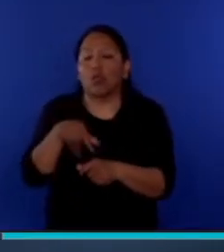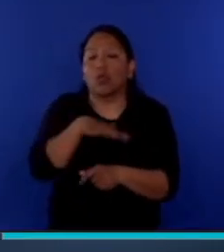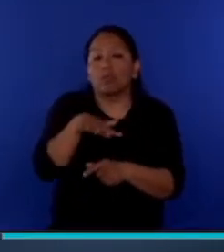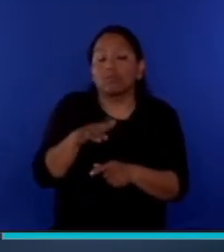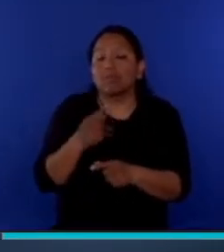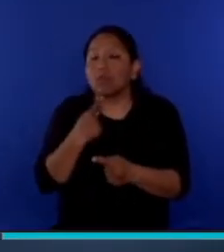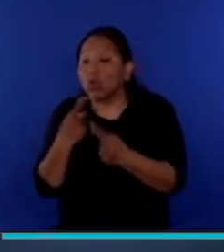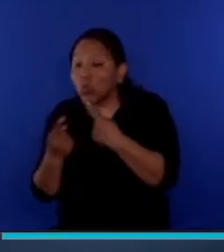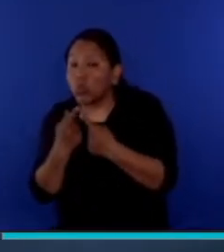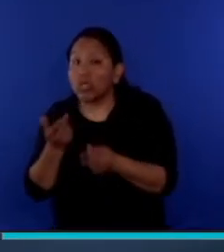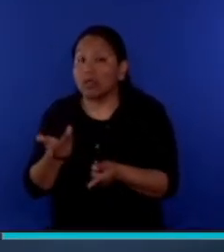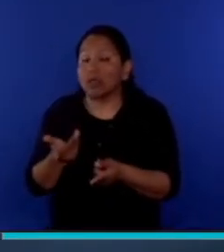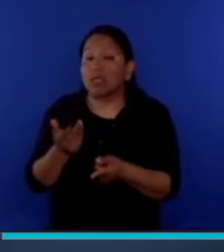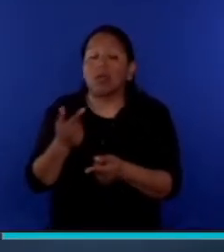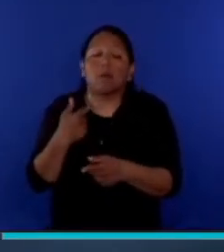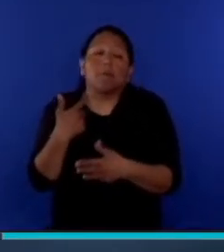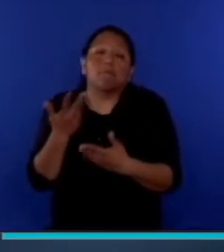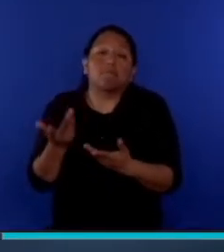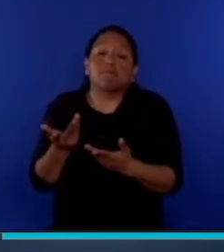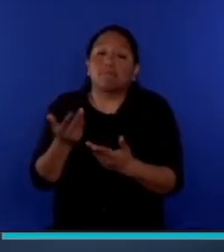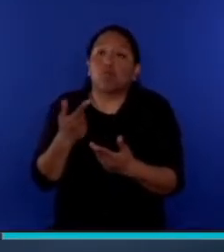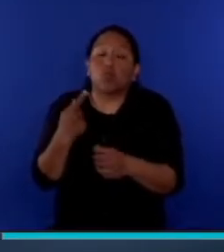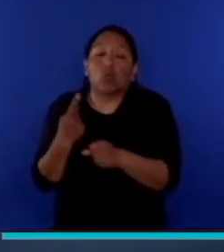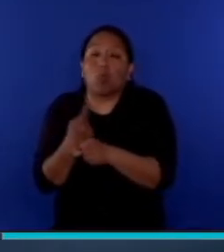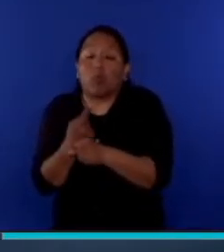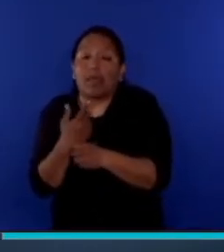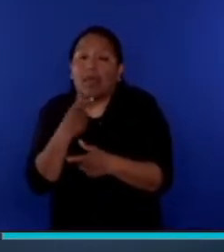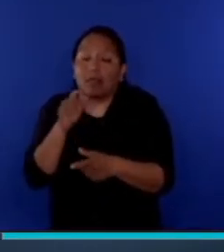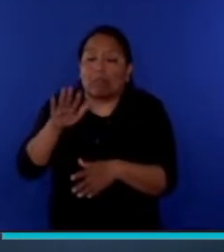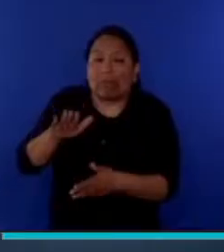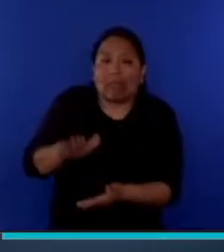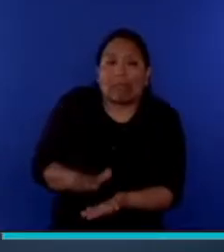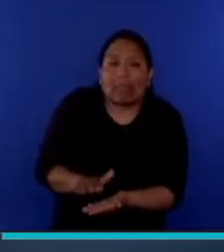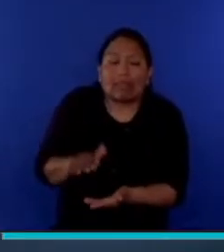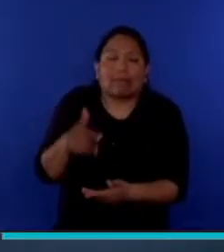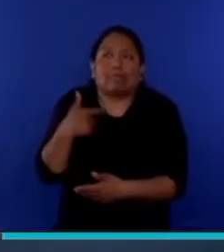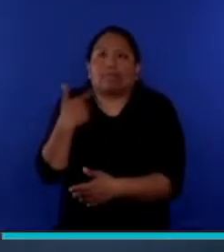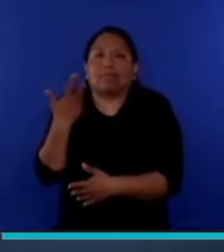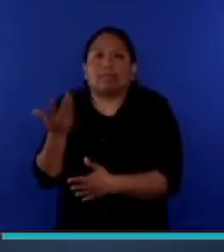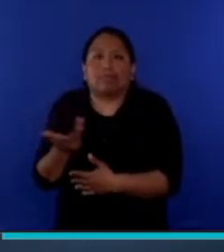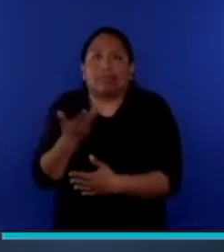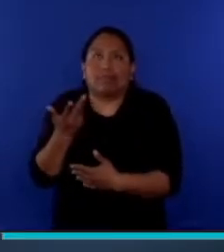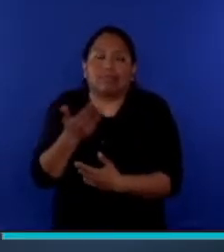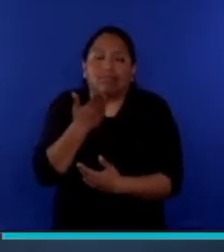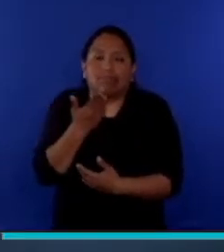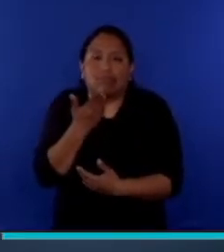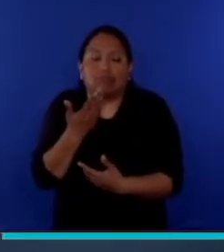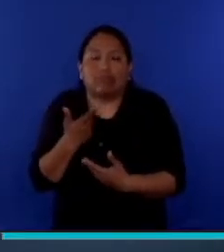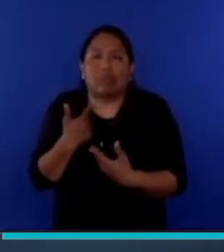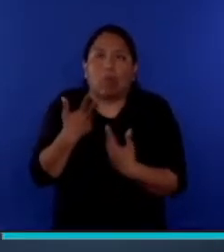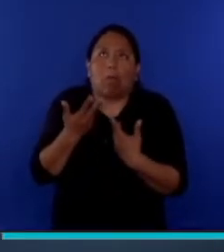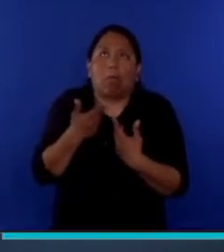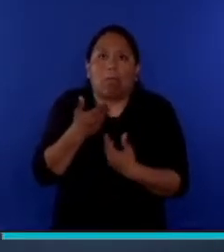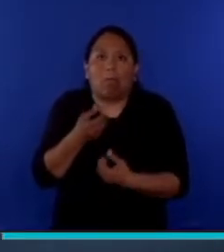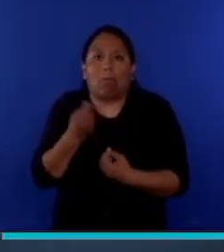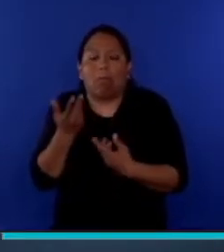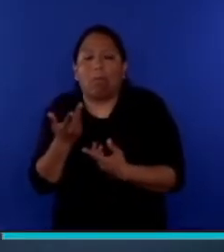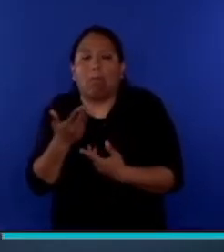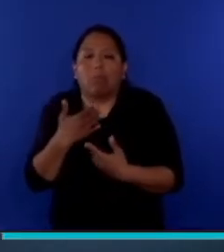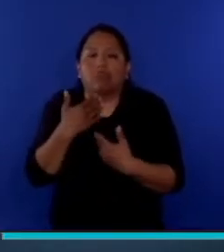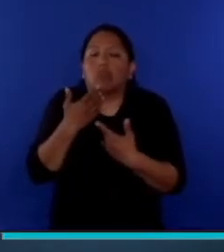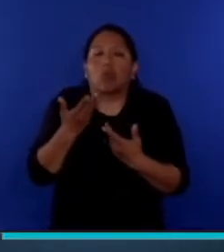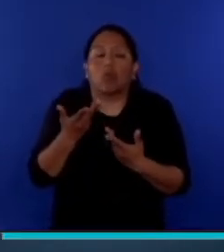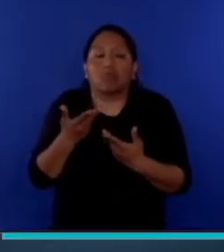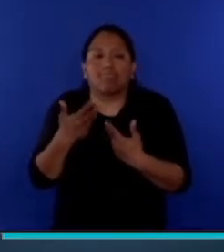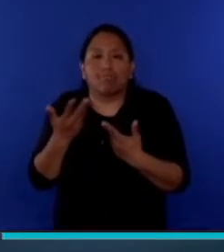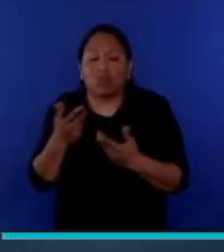Y si ese niño o esa niña no puede hablar de eso porque es muy pequeño, porque todavía no puede defenderse o con un abogado del niño o